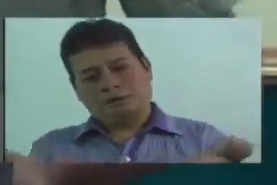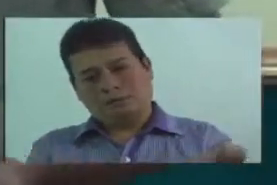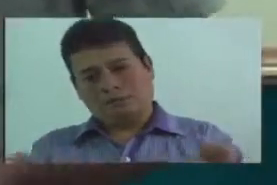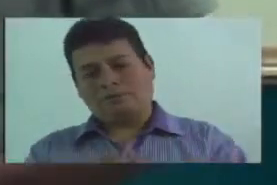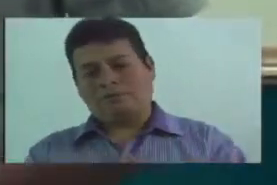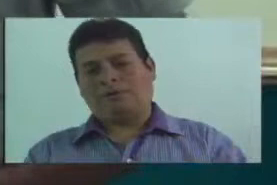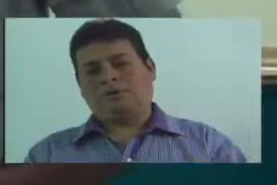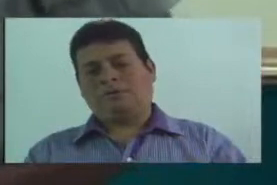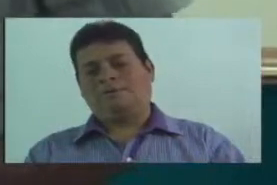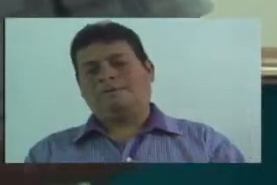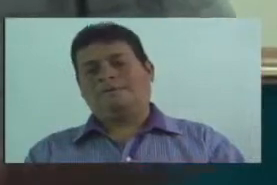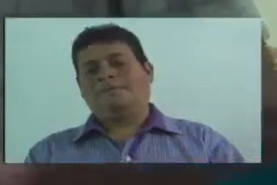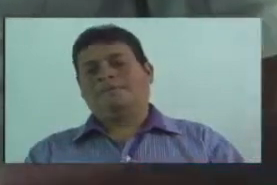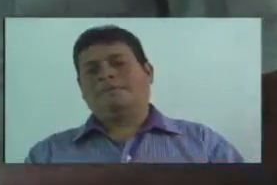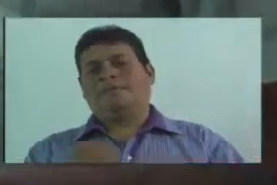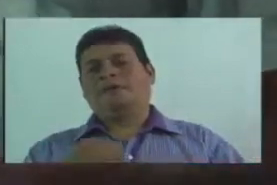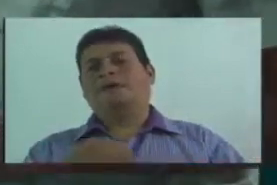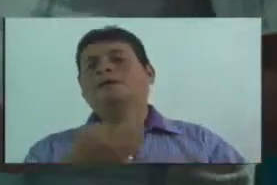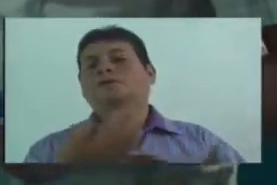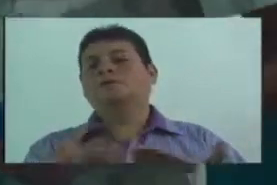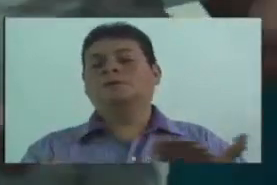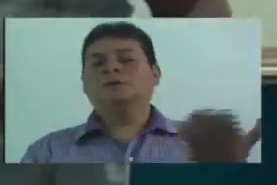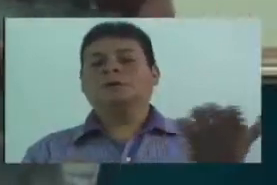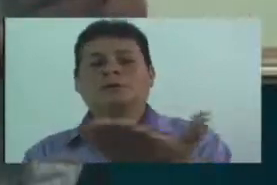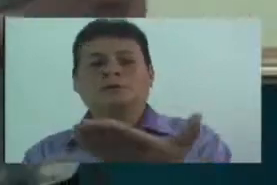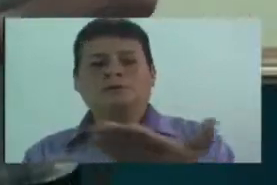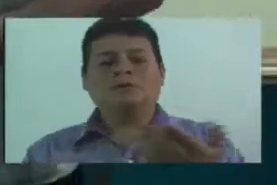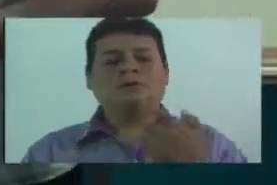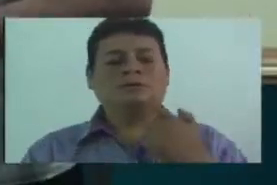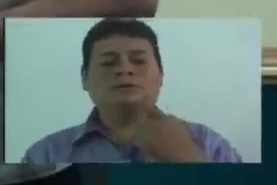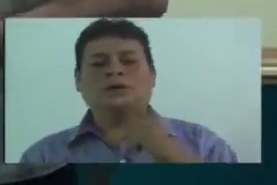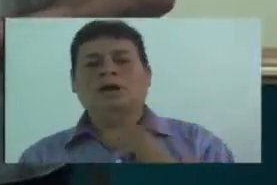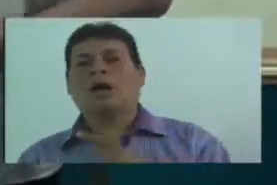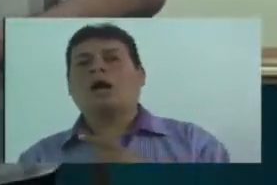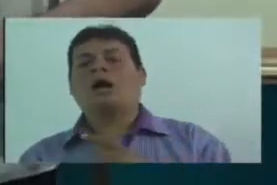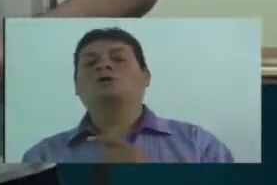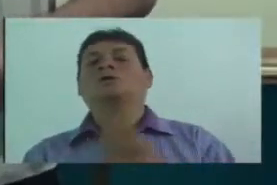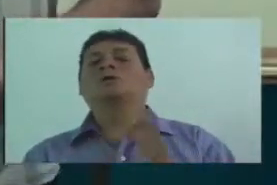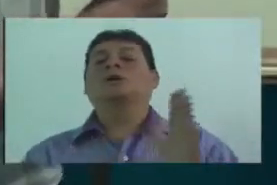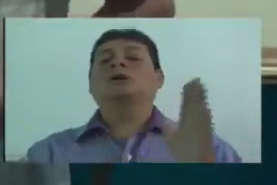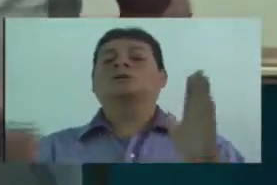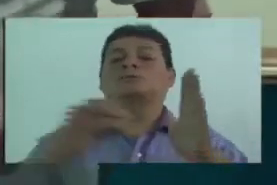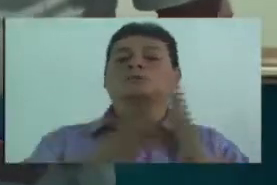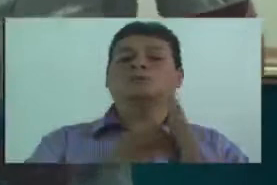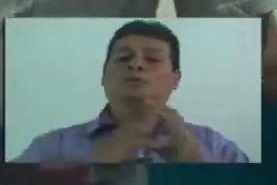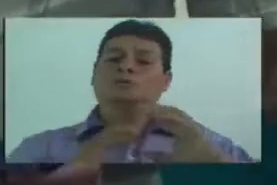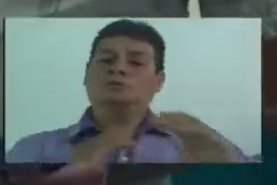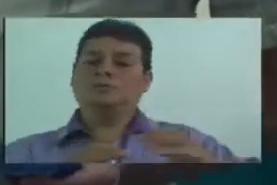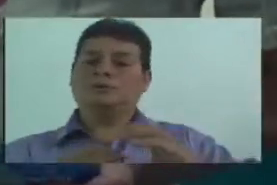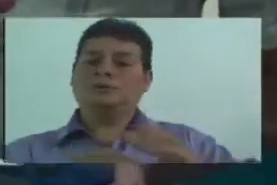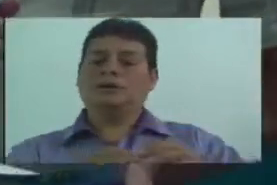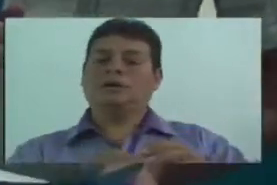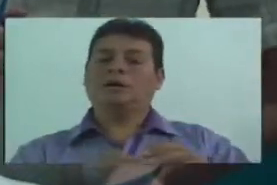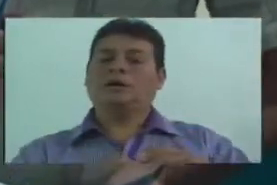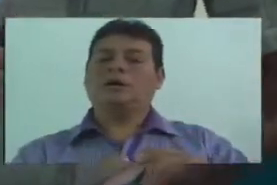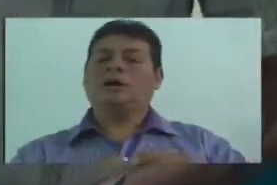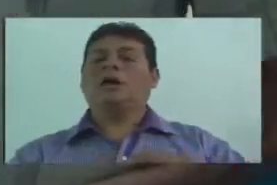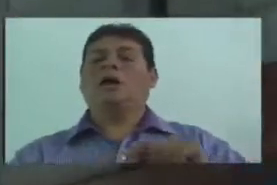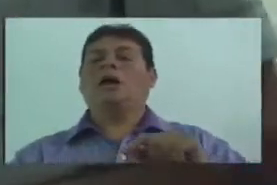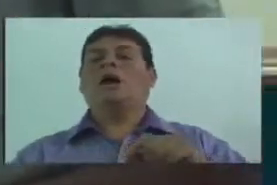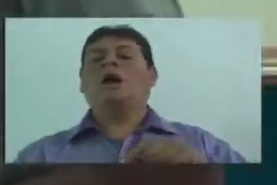dará una pequeña alfombra. En el caso de los negativos, comunica una negación,